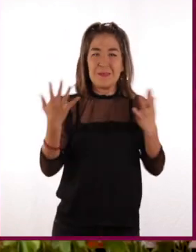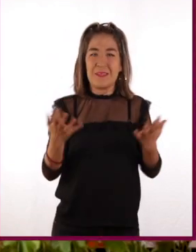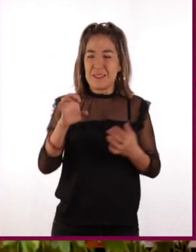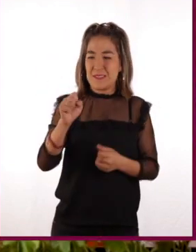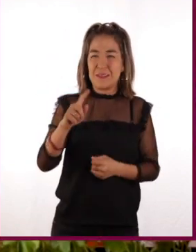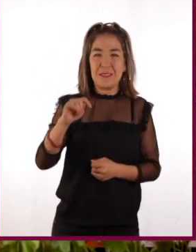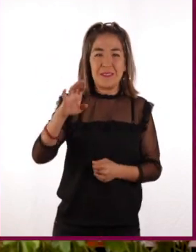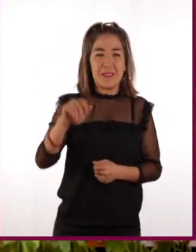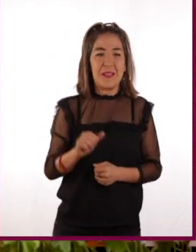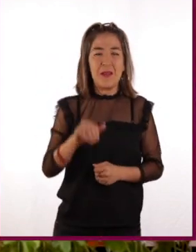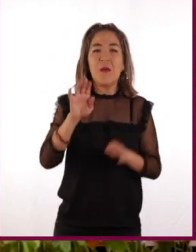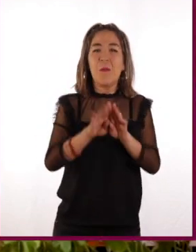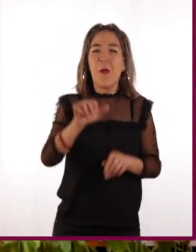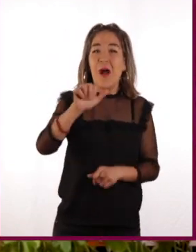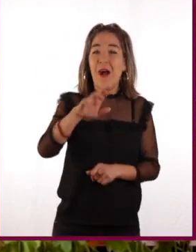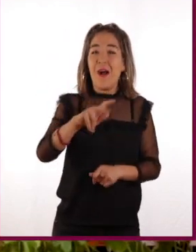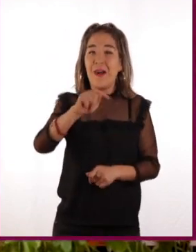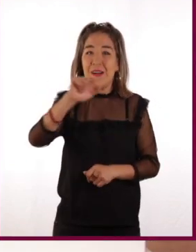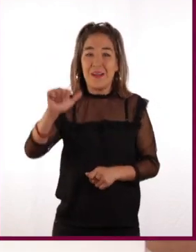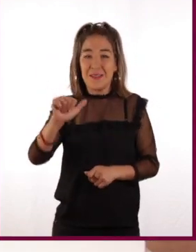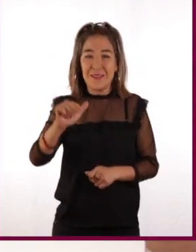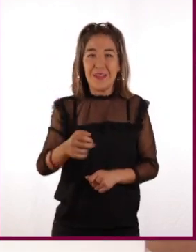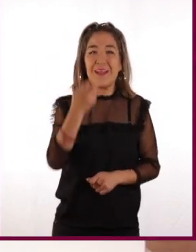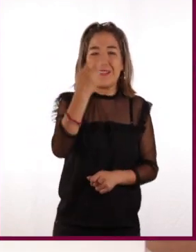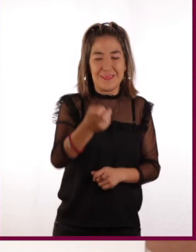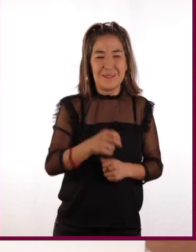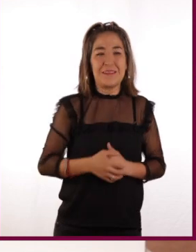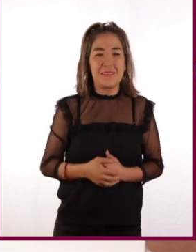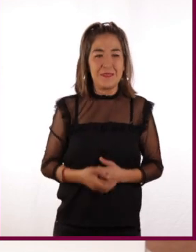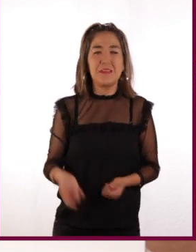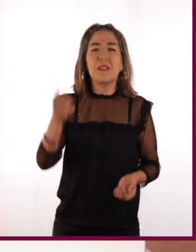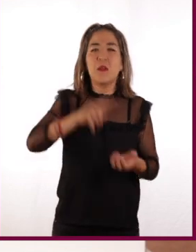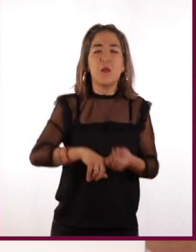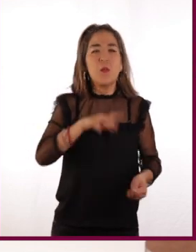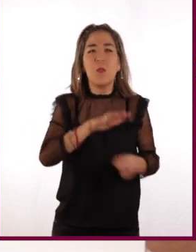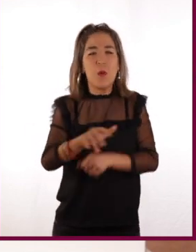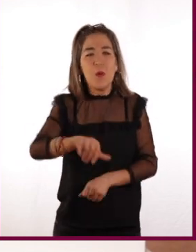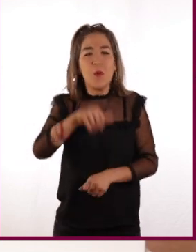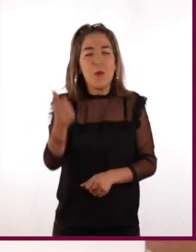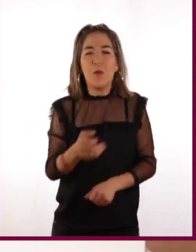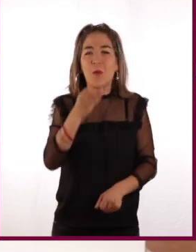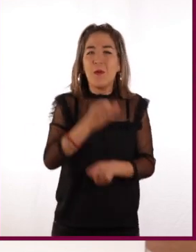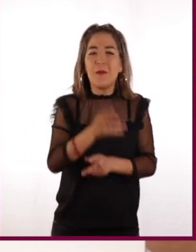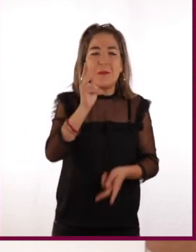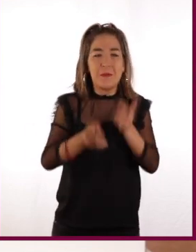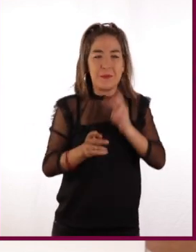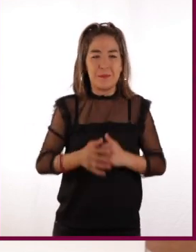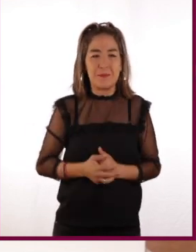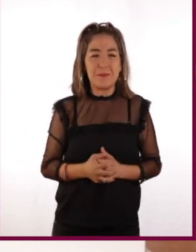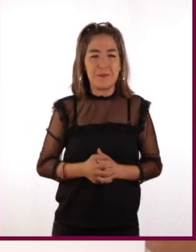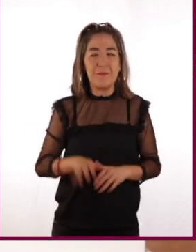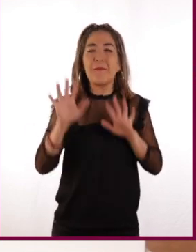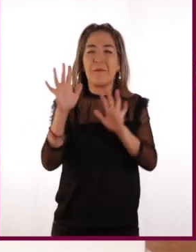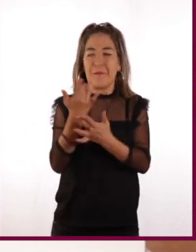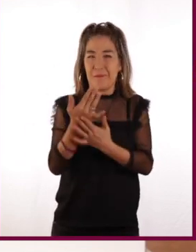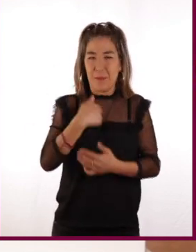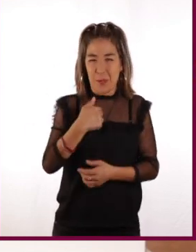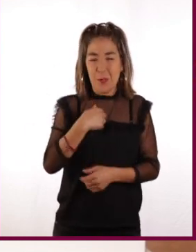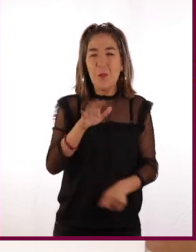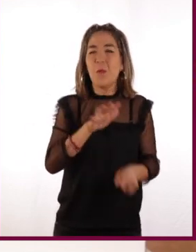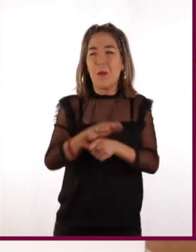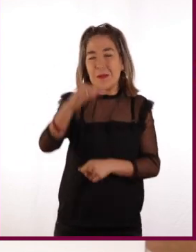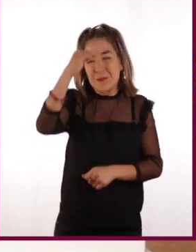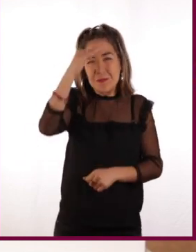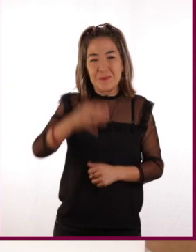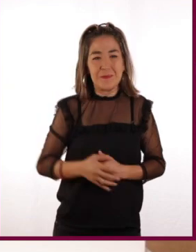estética. Art Nouveau. Elemental, Ismara, ¿sí? ¿Y cuál es la otra corriente de la que hablaremos? A ver,